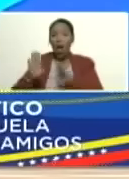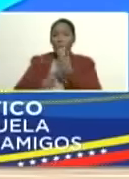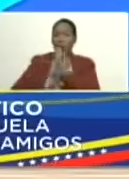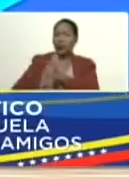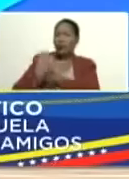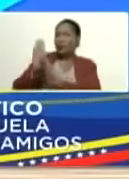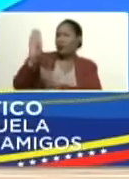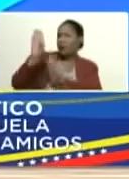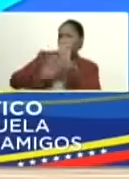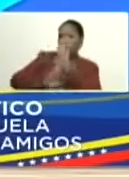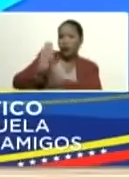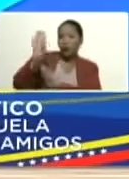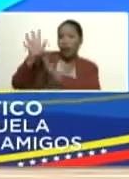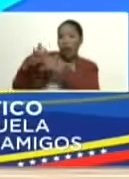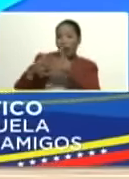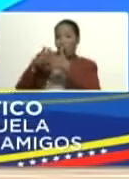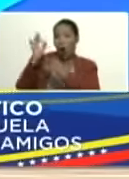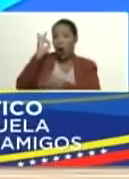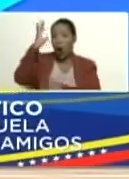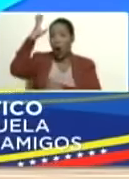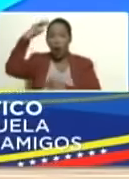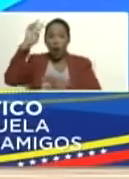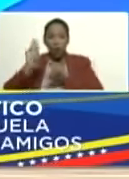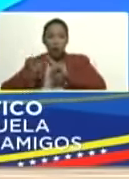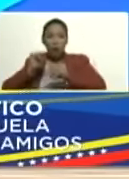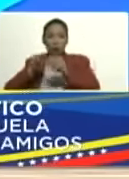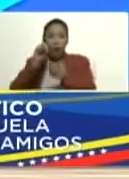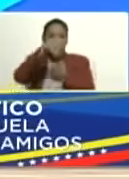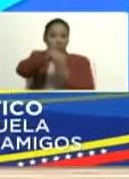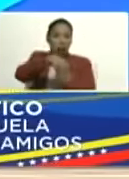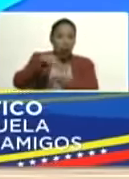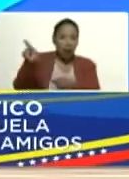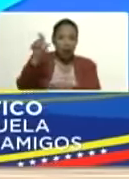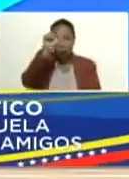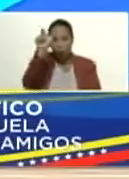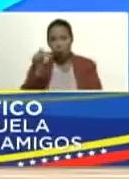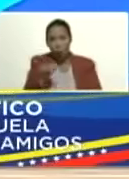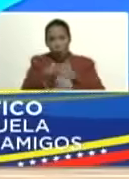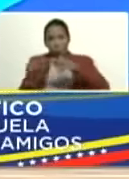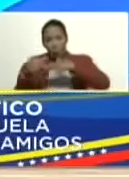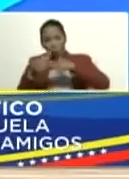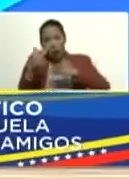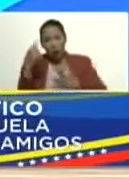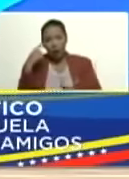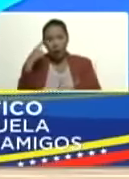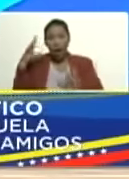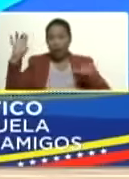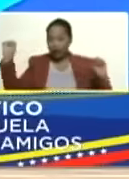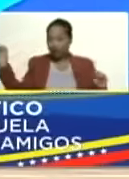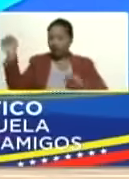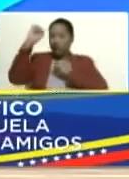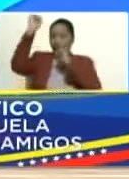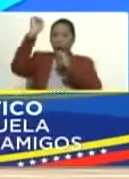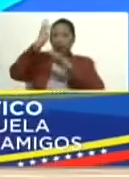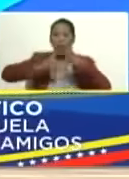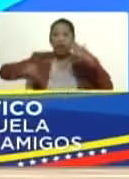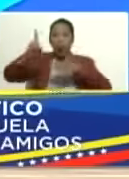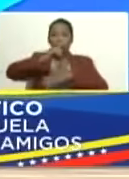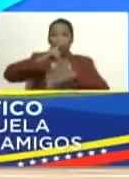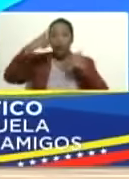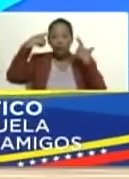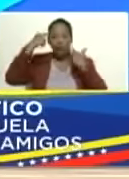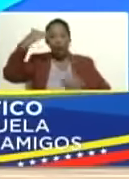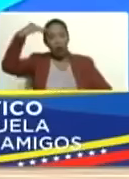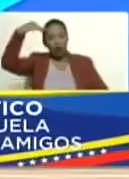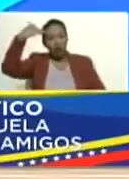espacio por parte de Estados Unidos y Guyana. Triunfo diplomático de alto nivel del comandante